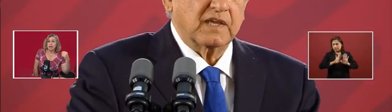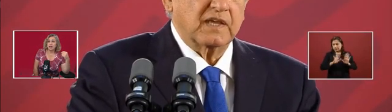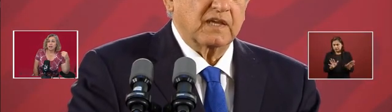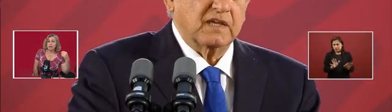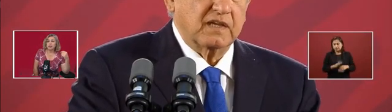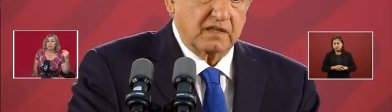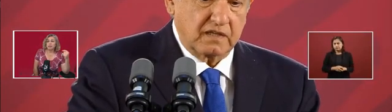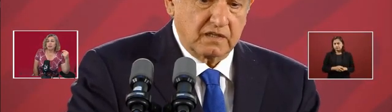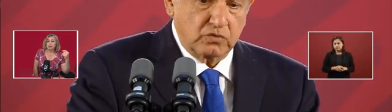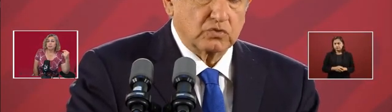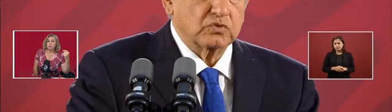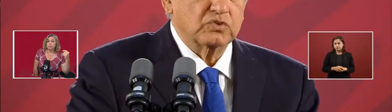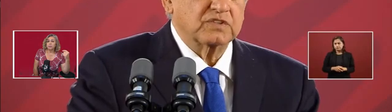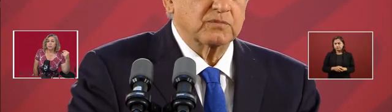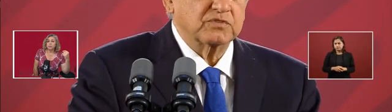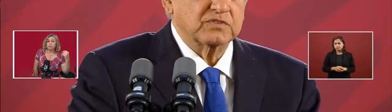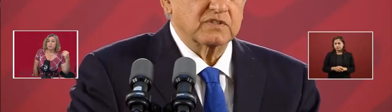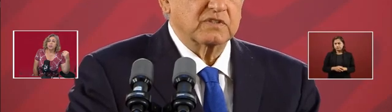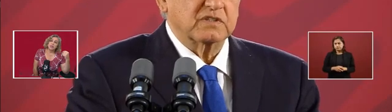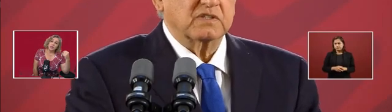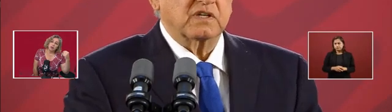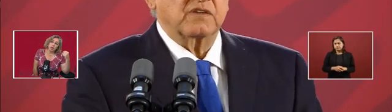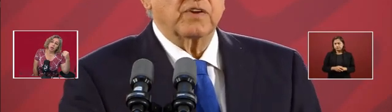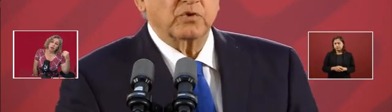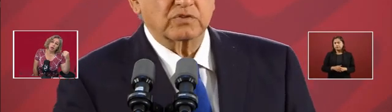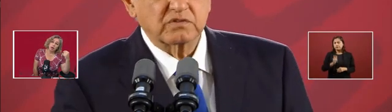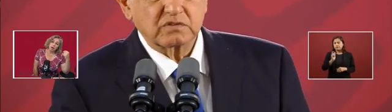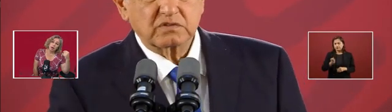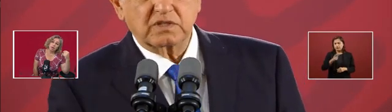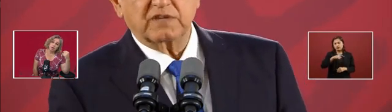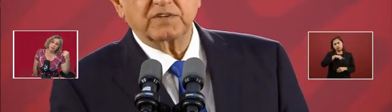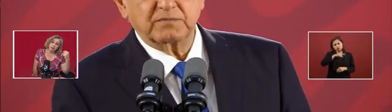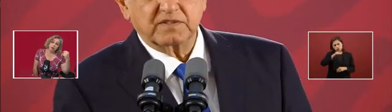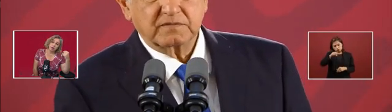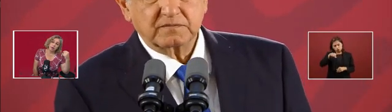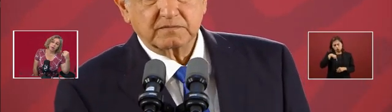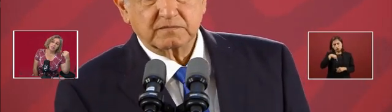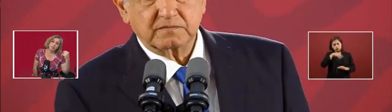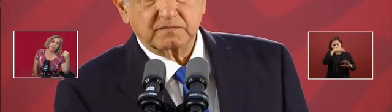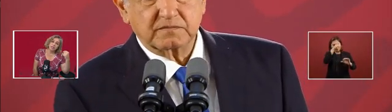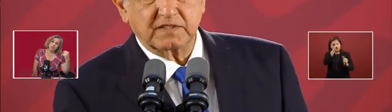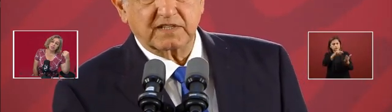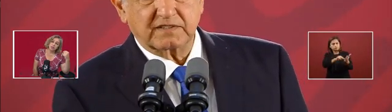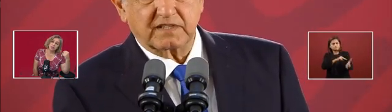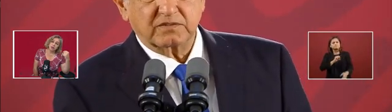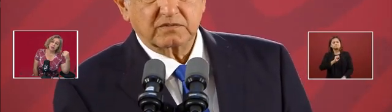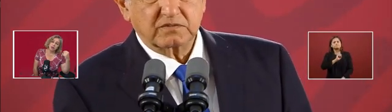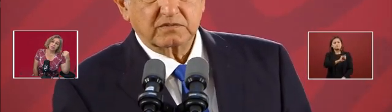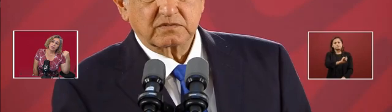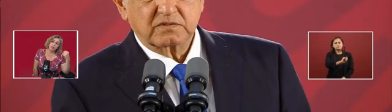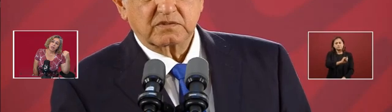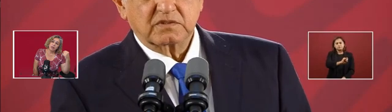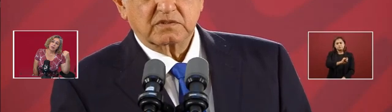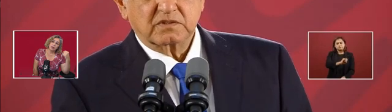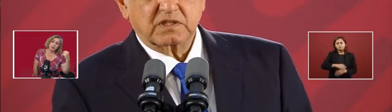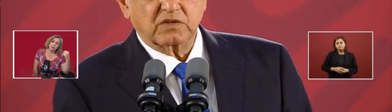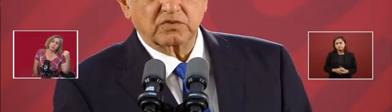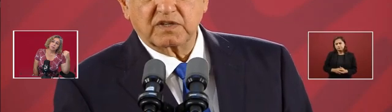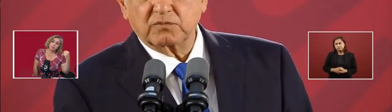o los convenios que tienen con Banco Azteca someone who para seems to be para involved in pagar los multiple ingresos things de that los might have recursos de los programas